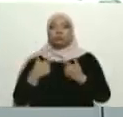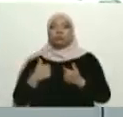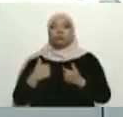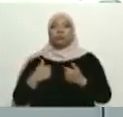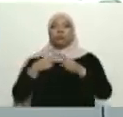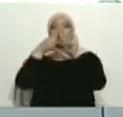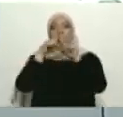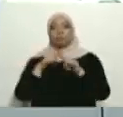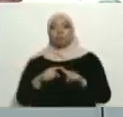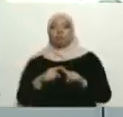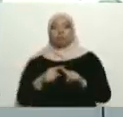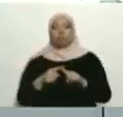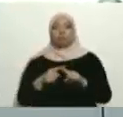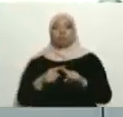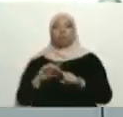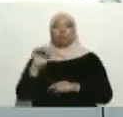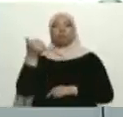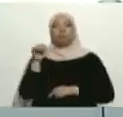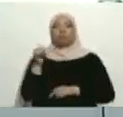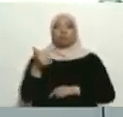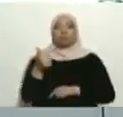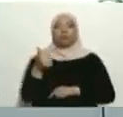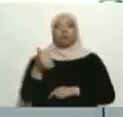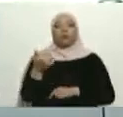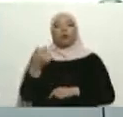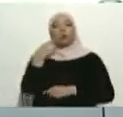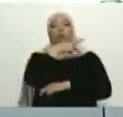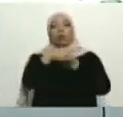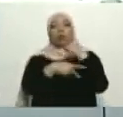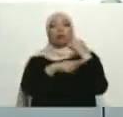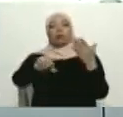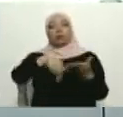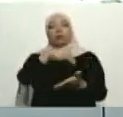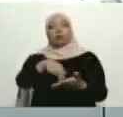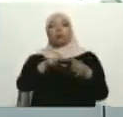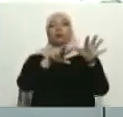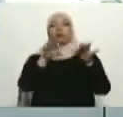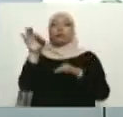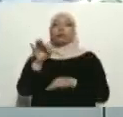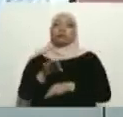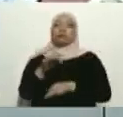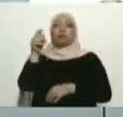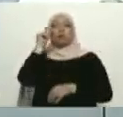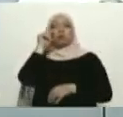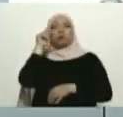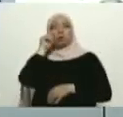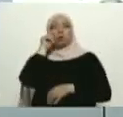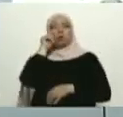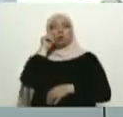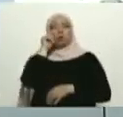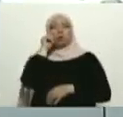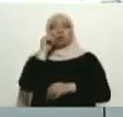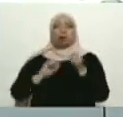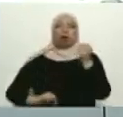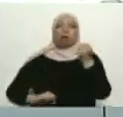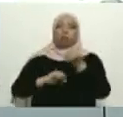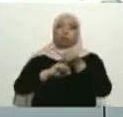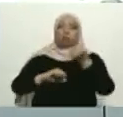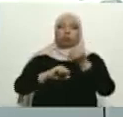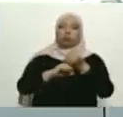contundentes diez parques nacionales recibieron el 80% de los turistas ustedes los mencionó morrocoy mochima